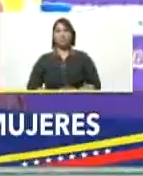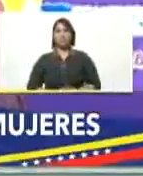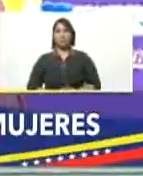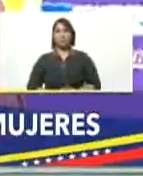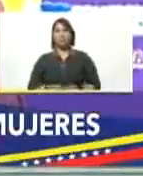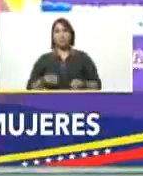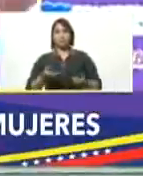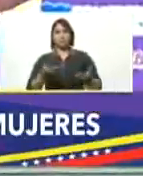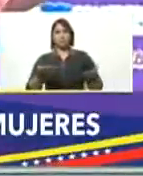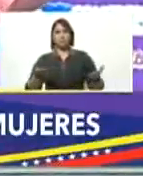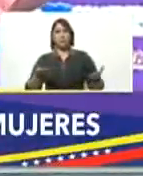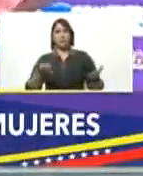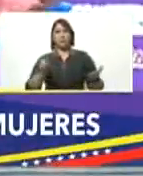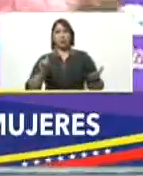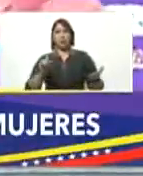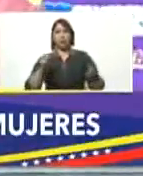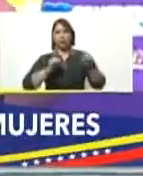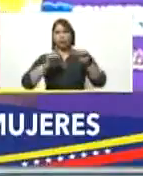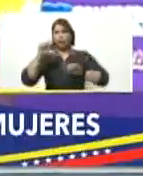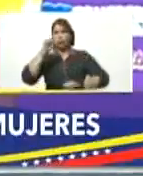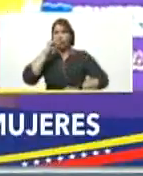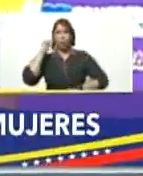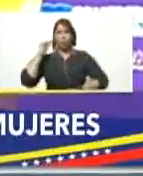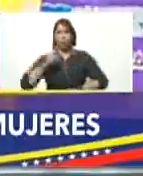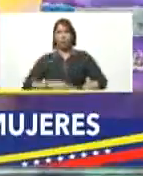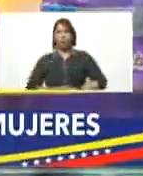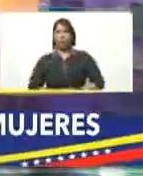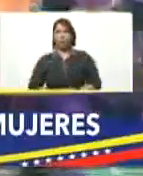Aquí está Super Bigote.